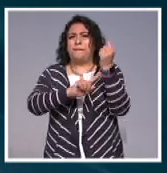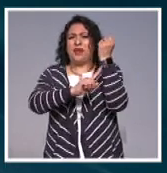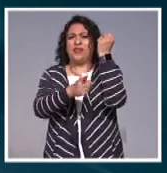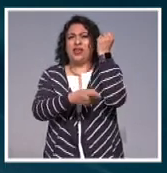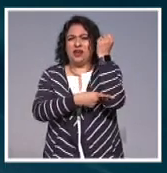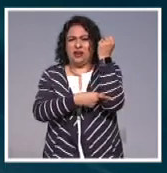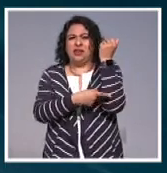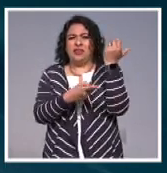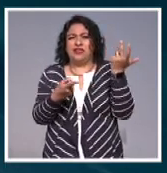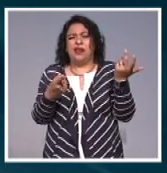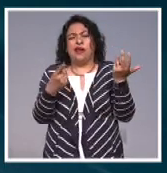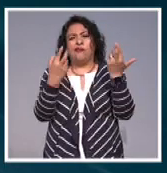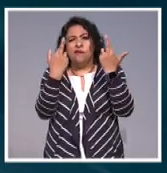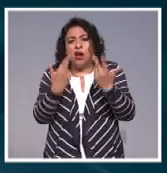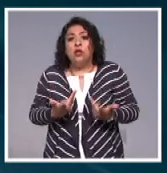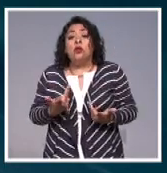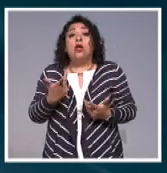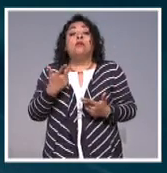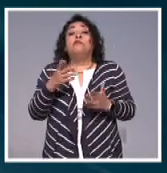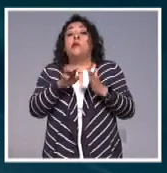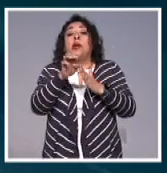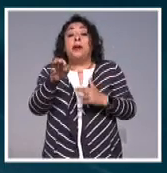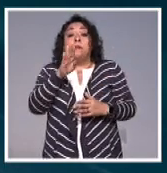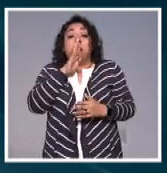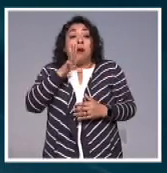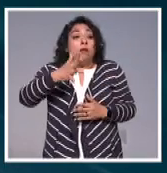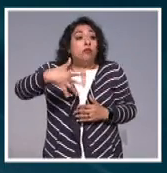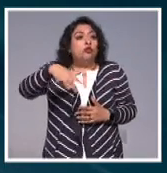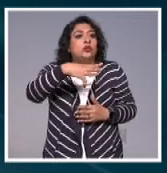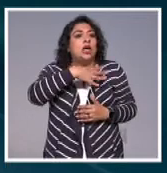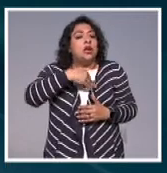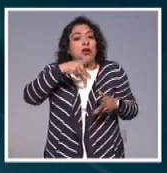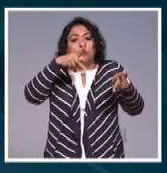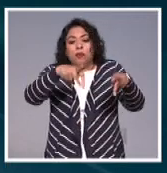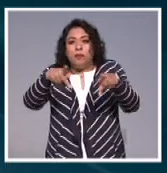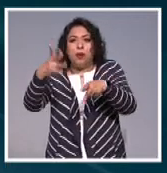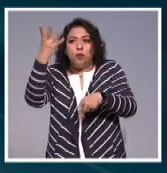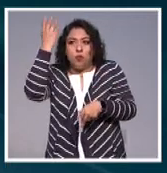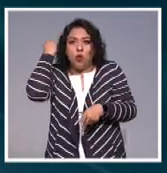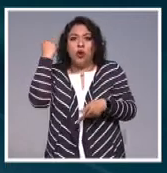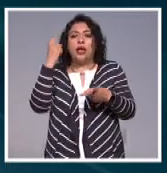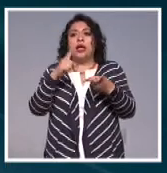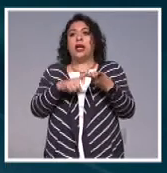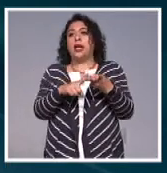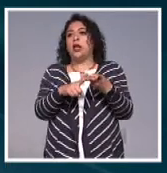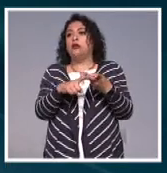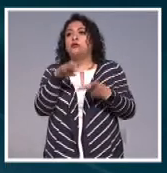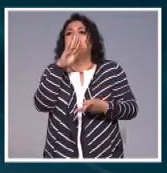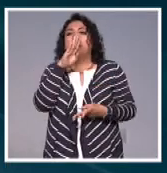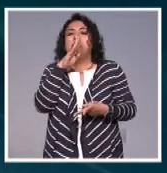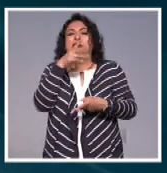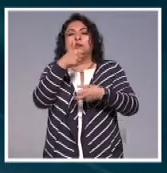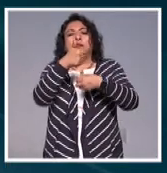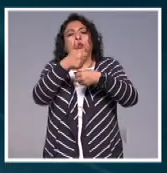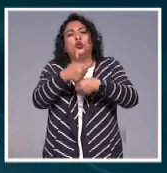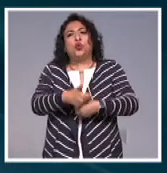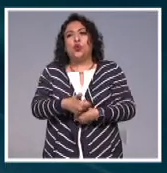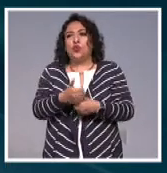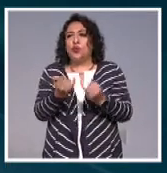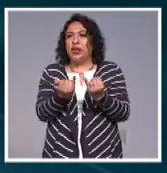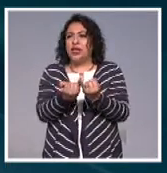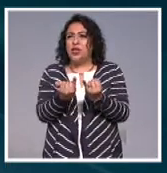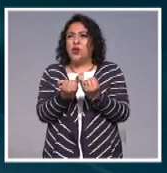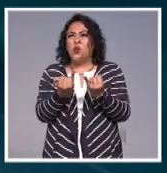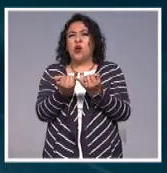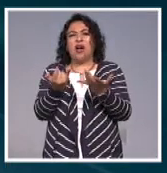madres buscando a sus hijos en fosas comunes en Morelos, tenemos madres víctimas también